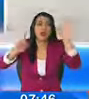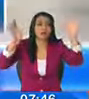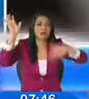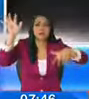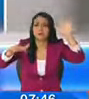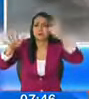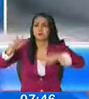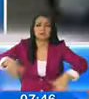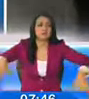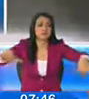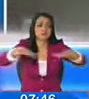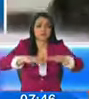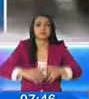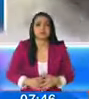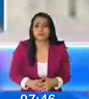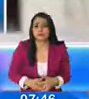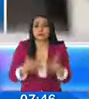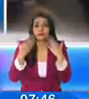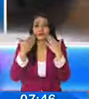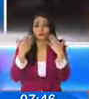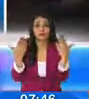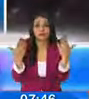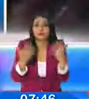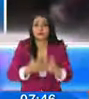los alrededores. No sé